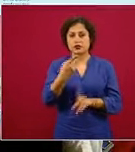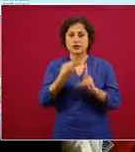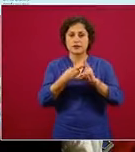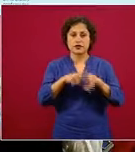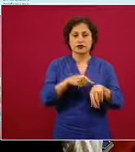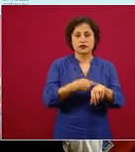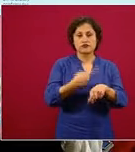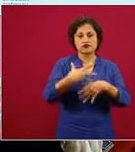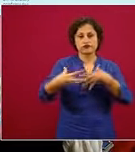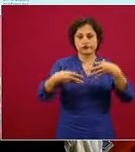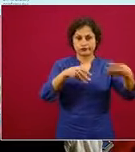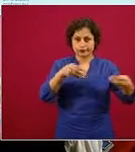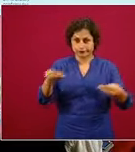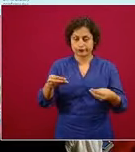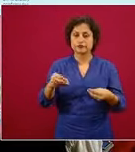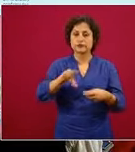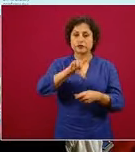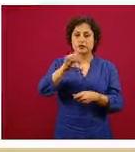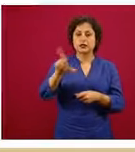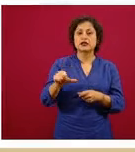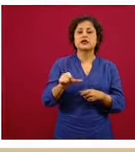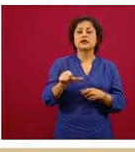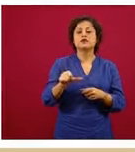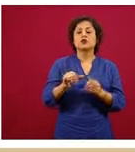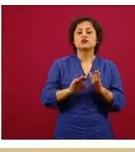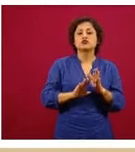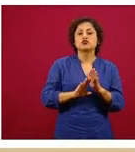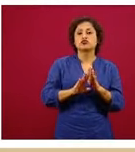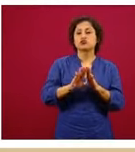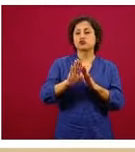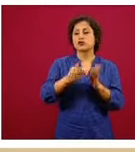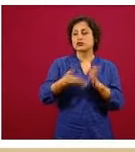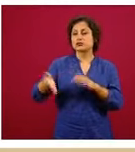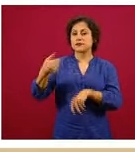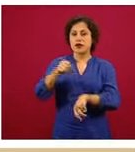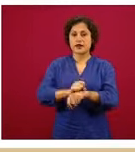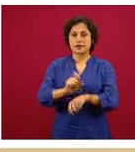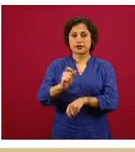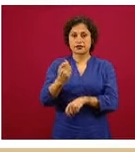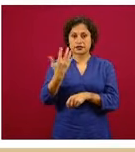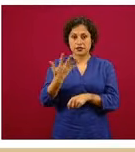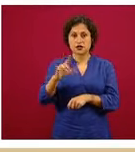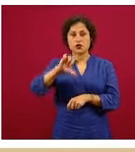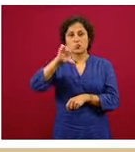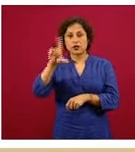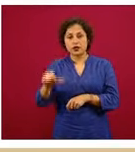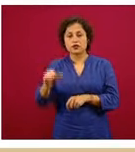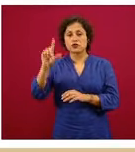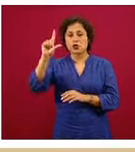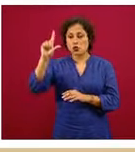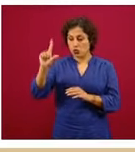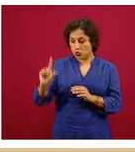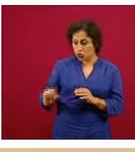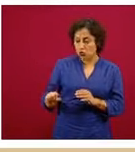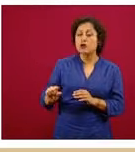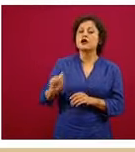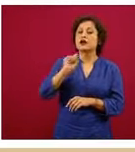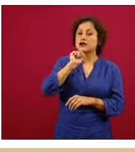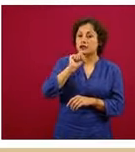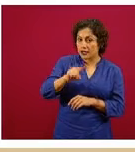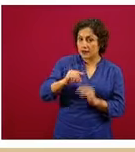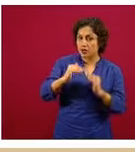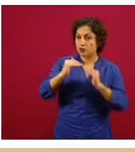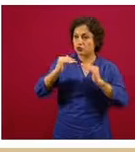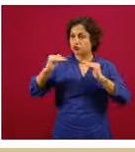una tendencia ascendente prácticamente hasta la 25, luego viene un descenso y parece que también la presencia de una